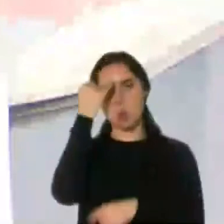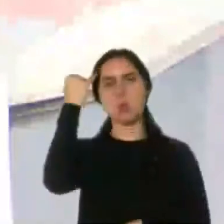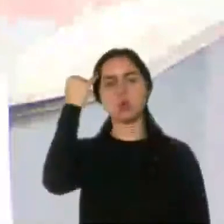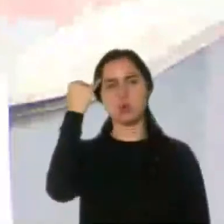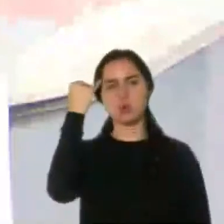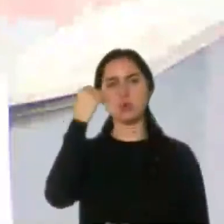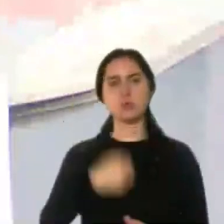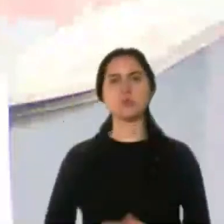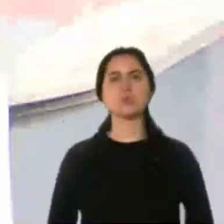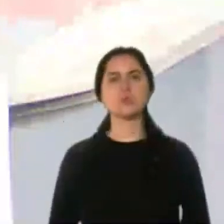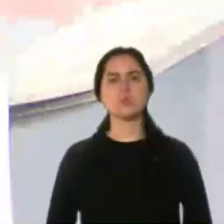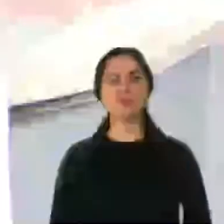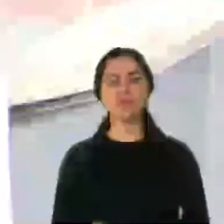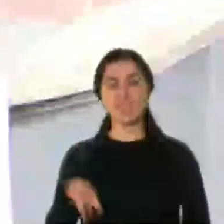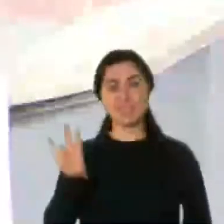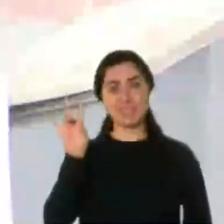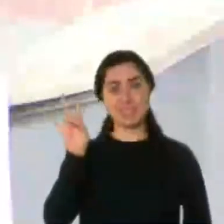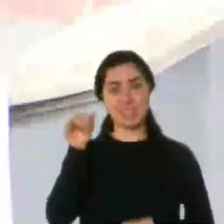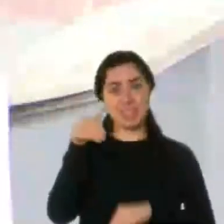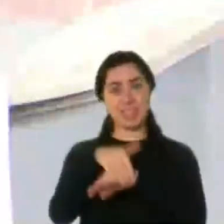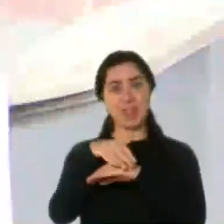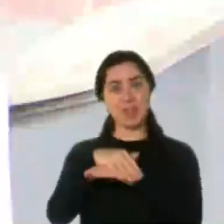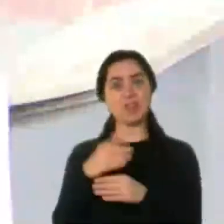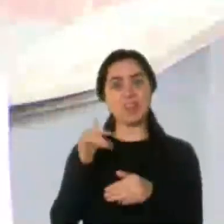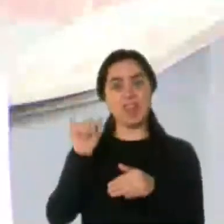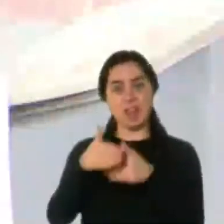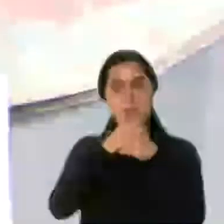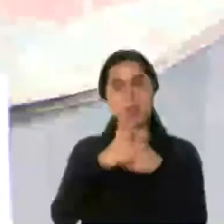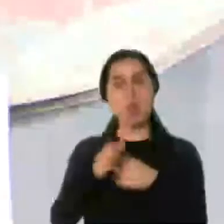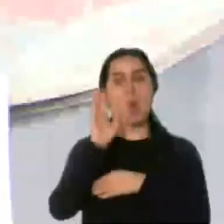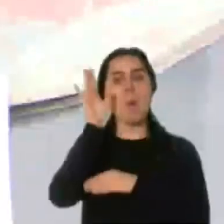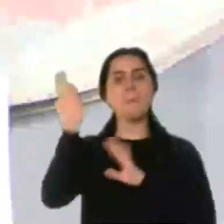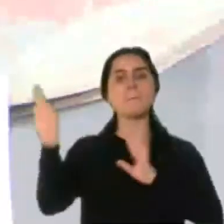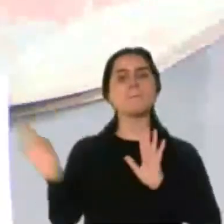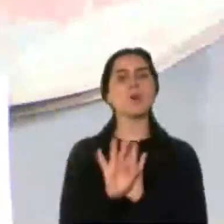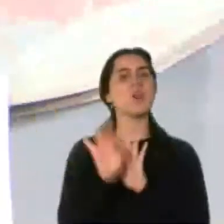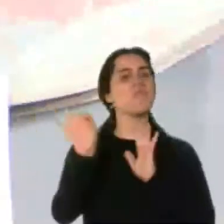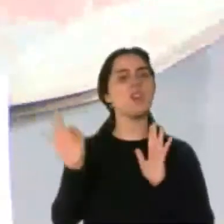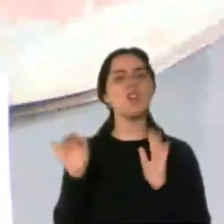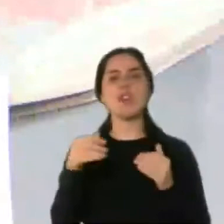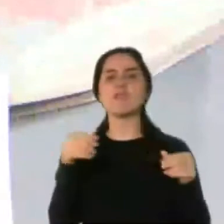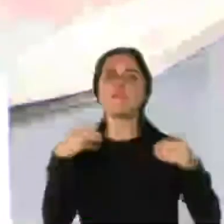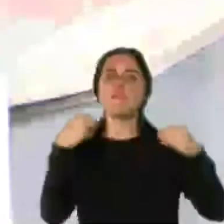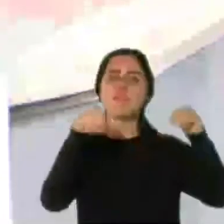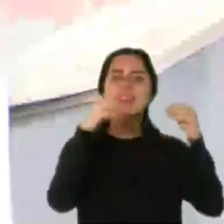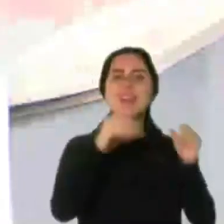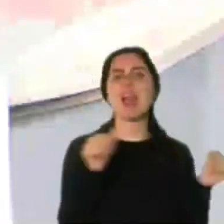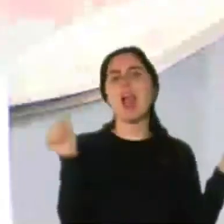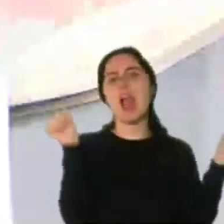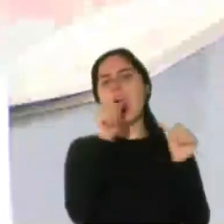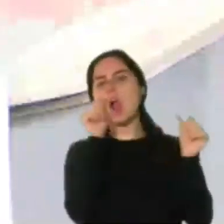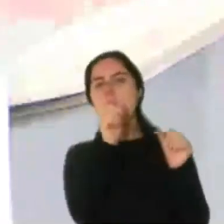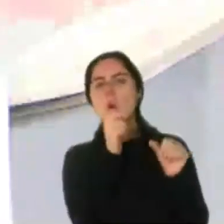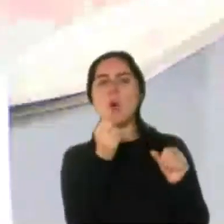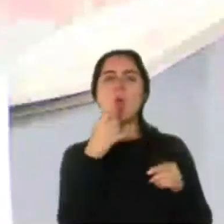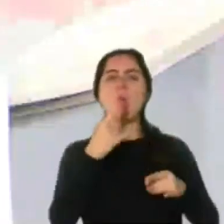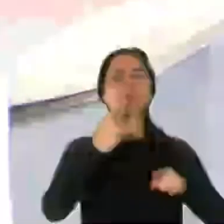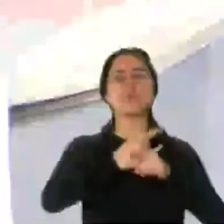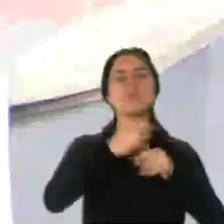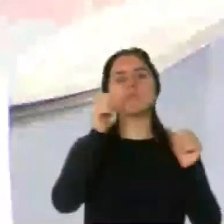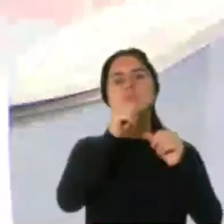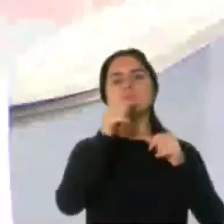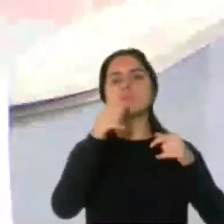julio. A partir de las 7 de la noche se prohíbe la venta y expendio de bebidas alcohólicas en los establecimientos. No se va a estar permitiendo